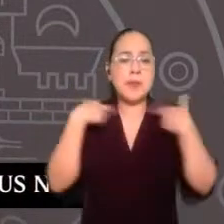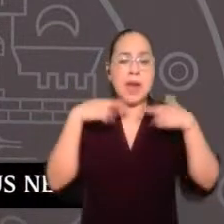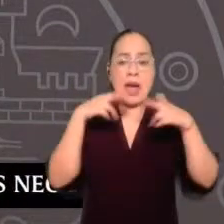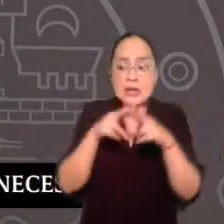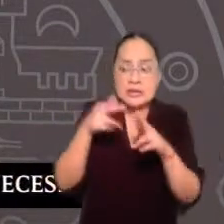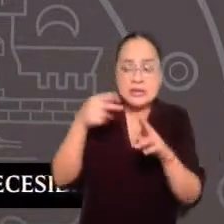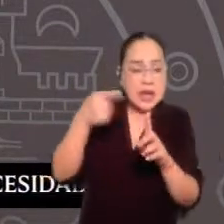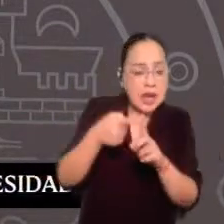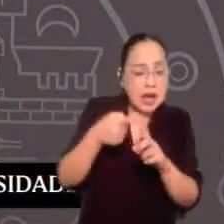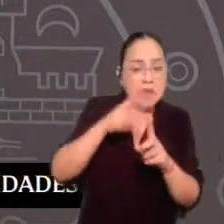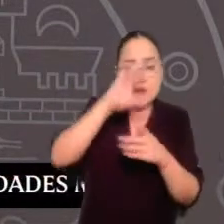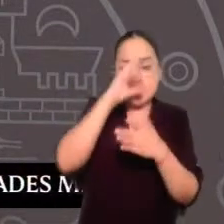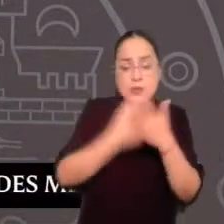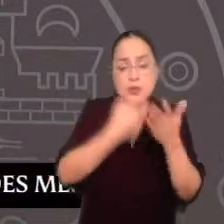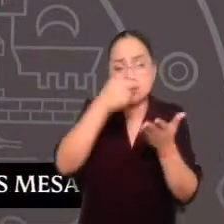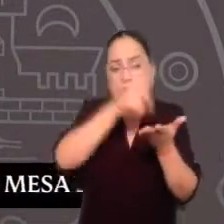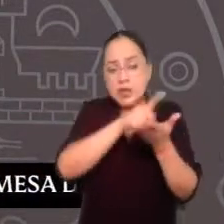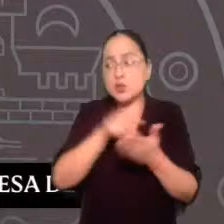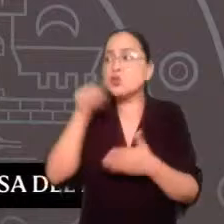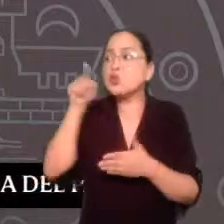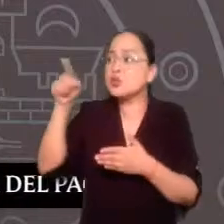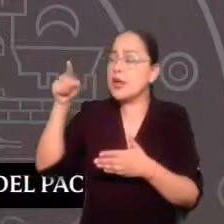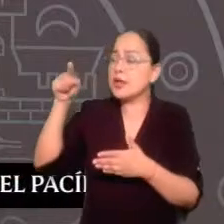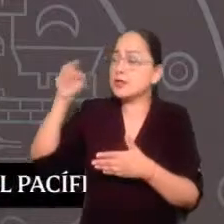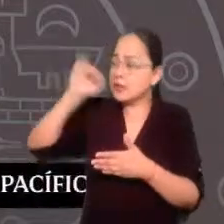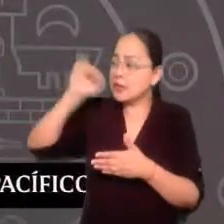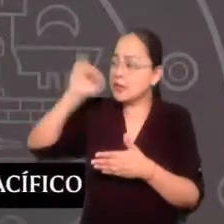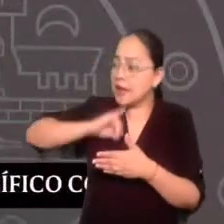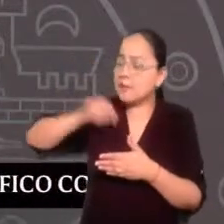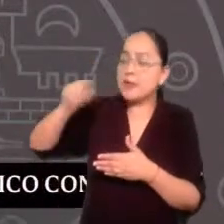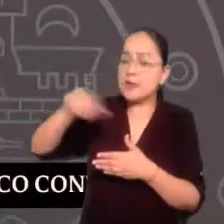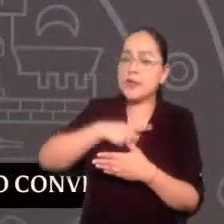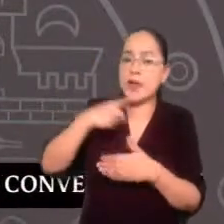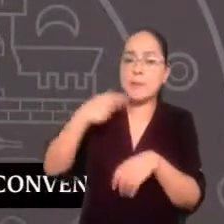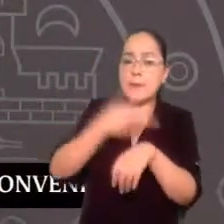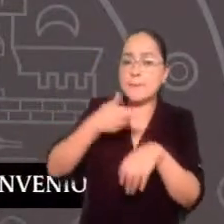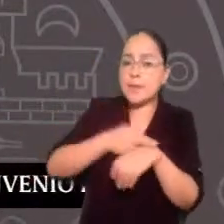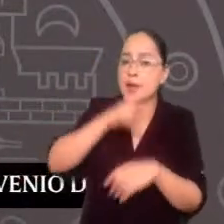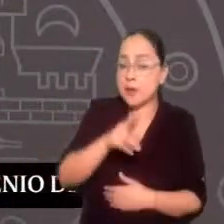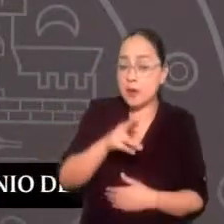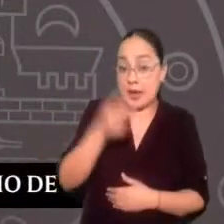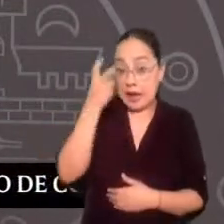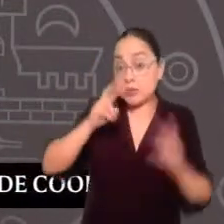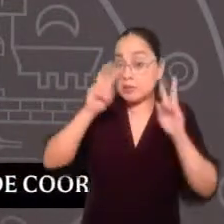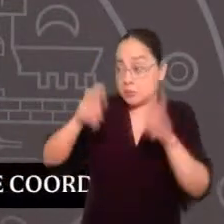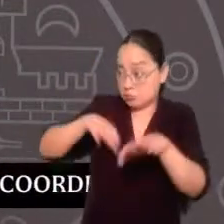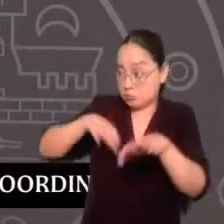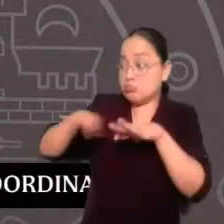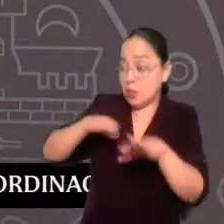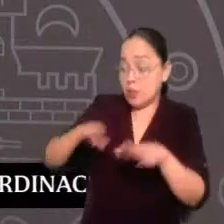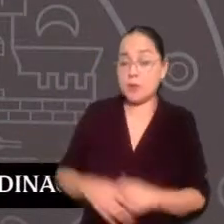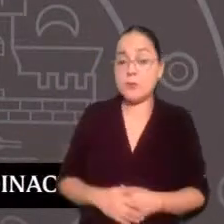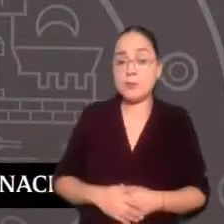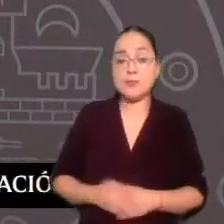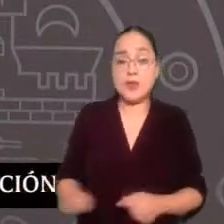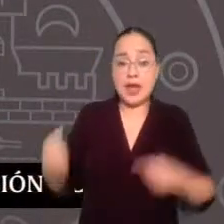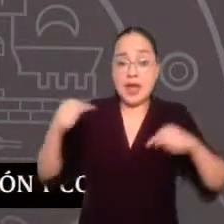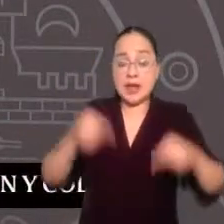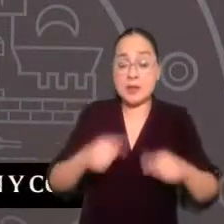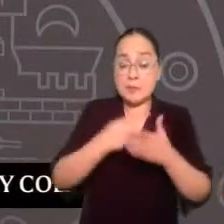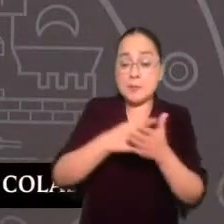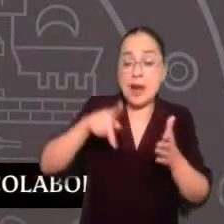es responsabilidad de ustedes, búsquenle una salida. Ese ya es un tema laboral. Aquí le dieron una plaza a fulano y se